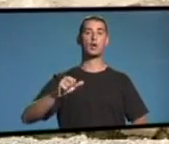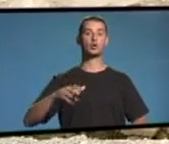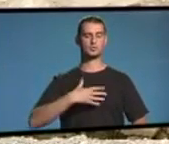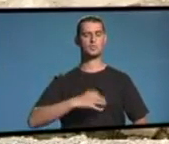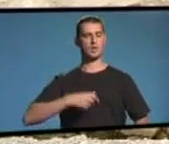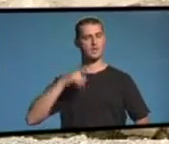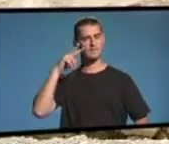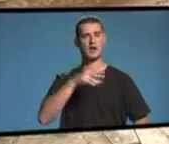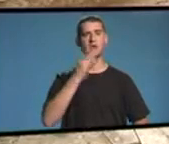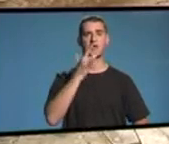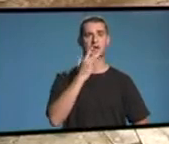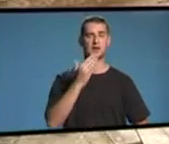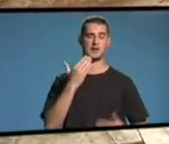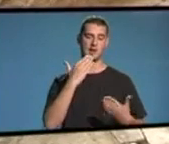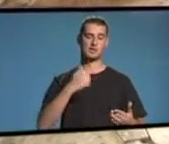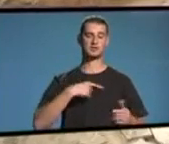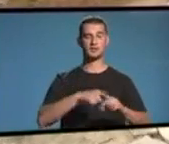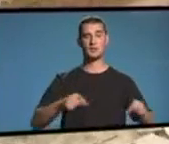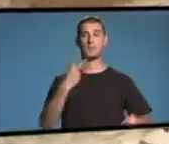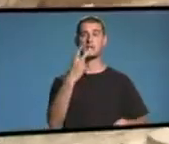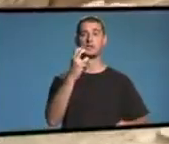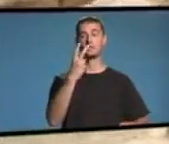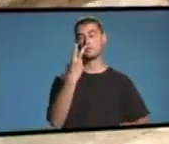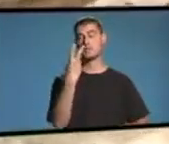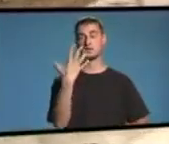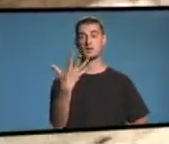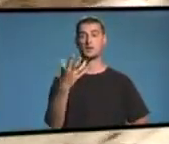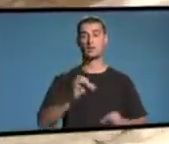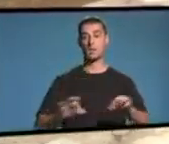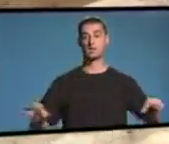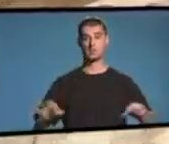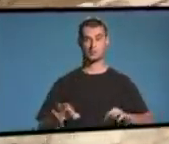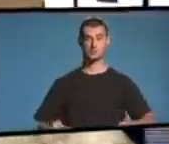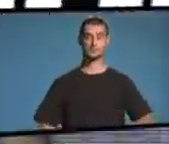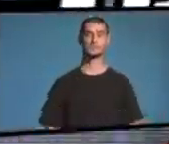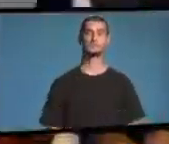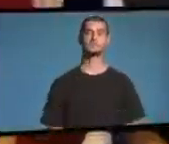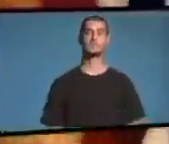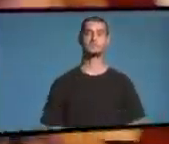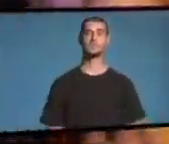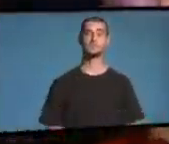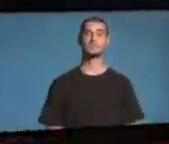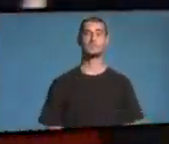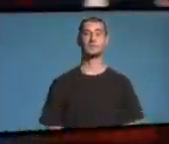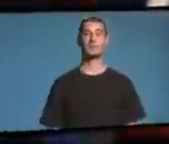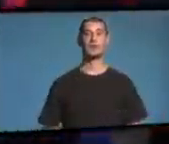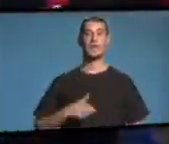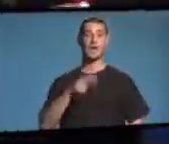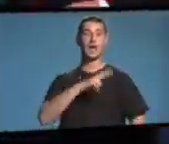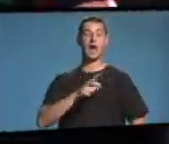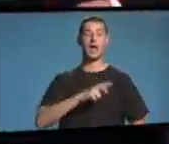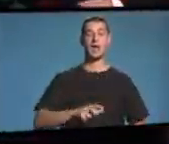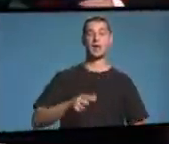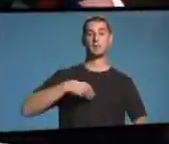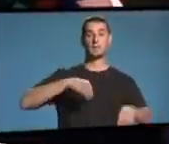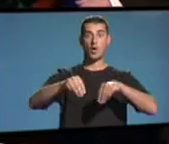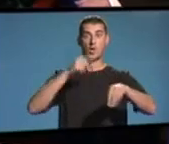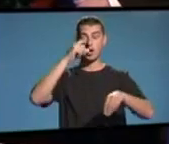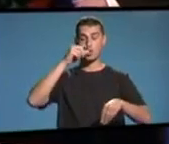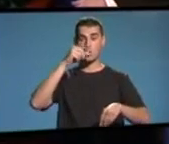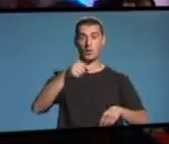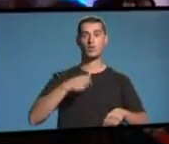Os produtos autóctonos coa marca Lugosave venderánse en supermercados e áreas de servicio da nosa provincia e da Coruña. Esta